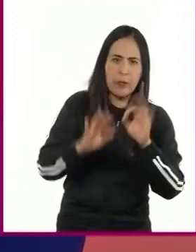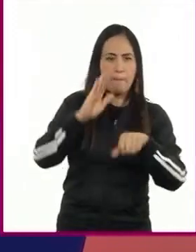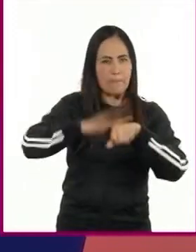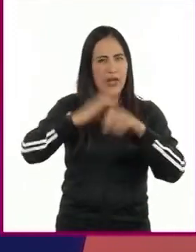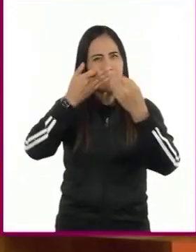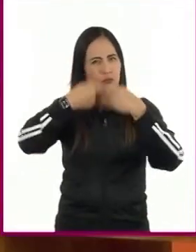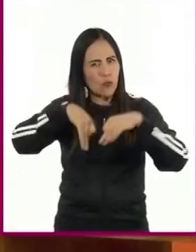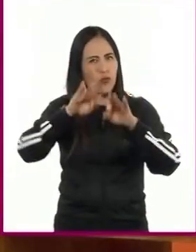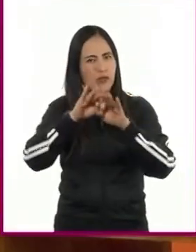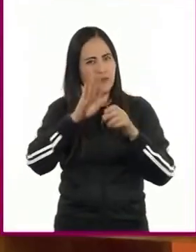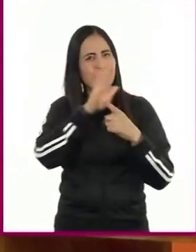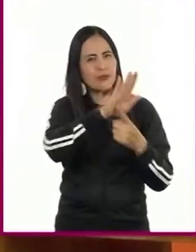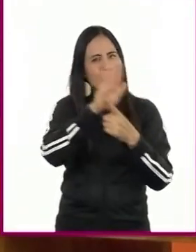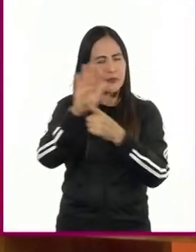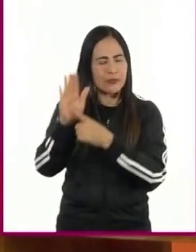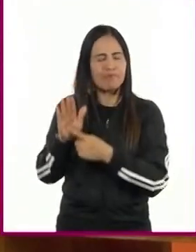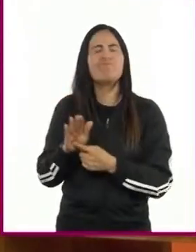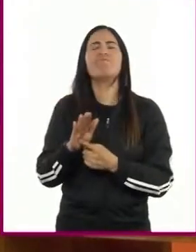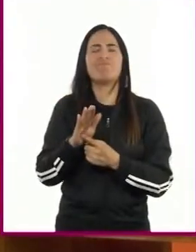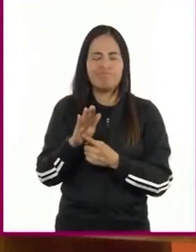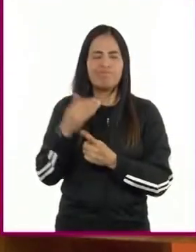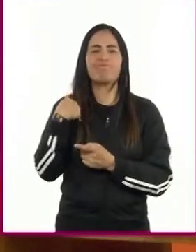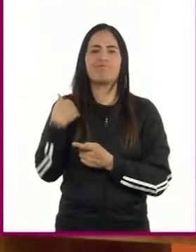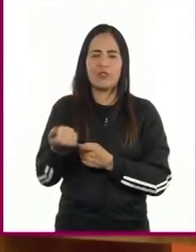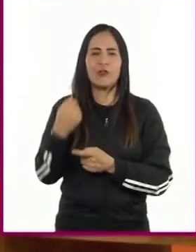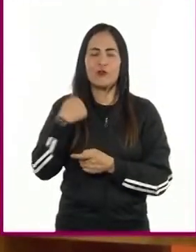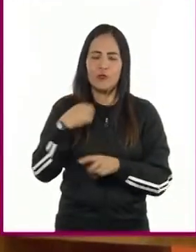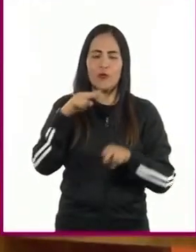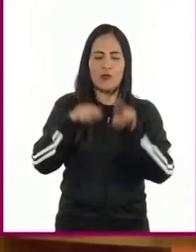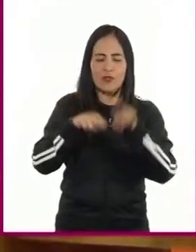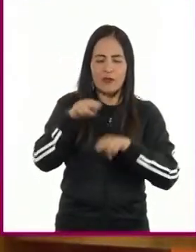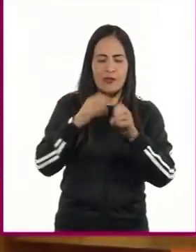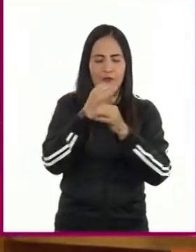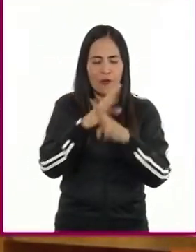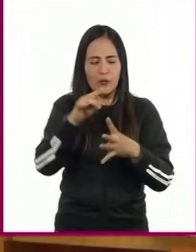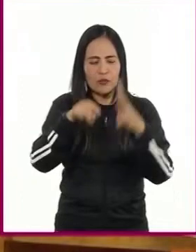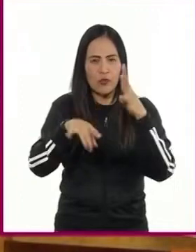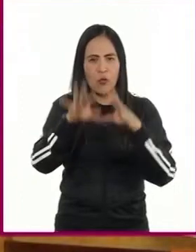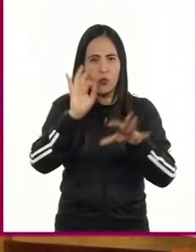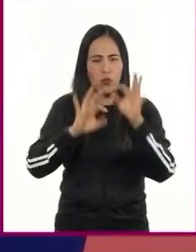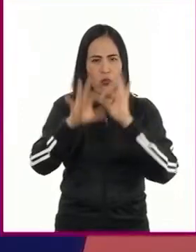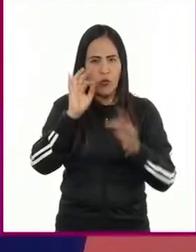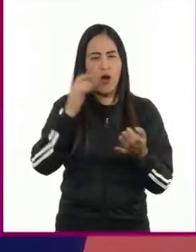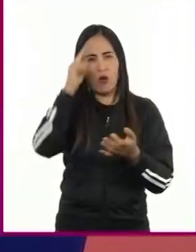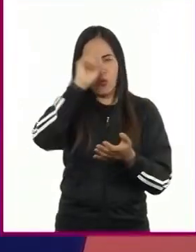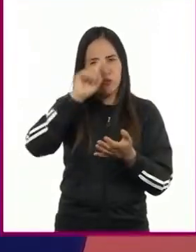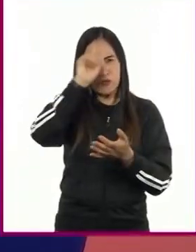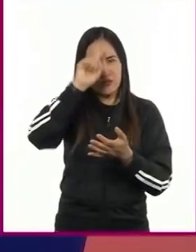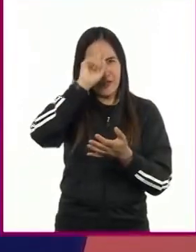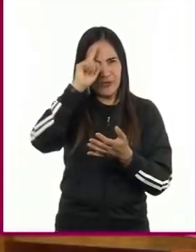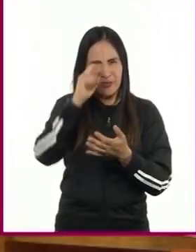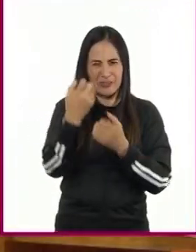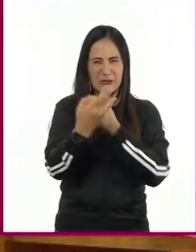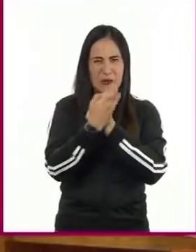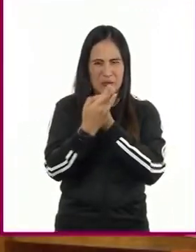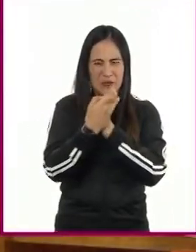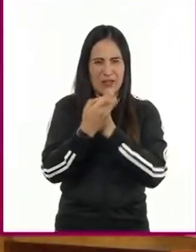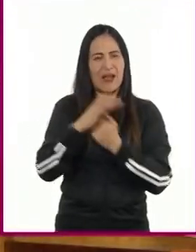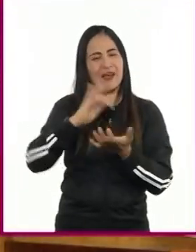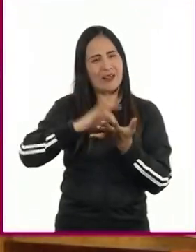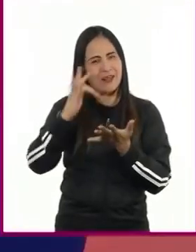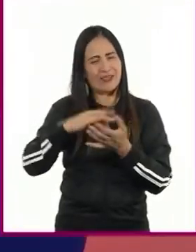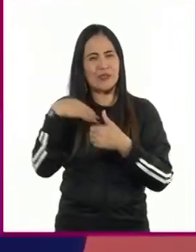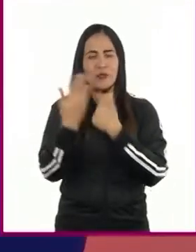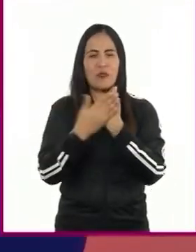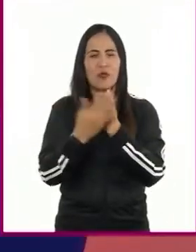esta oportunidad para aprender a jerarquizar la información sobre mi tema. Gracias a sus consejos, mi exposición será todo un éxito.